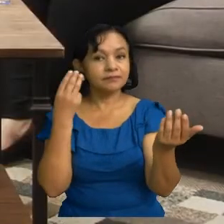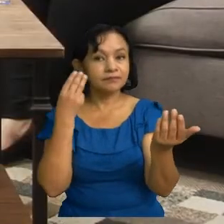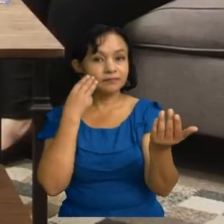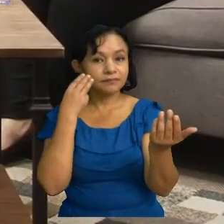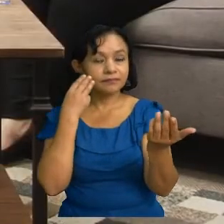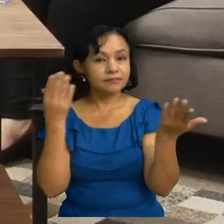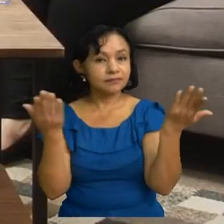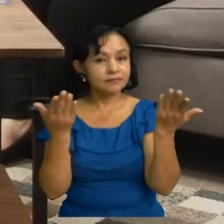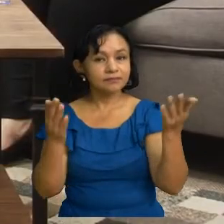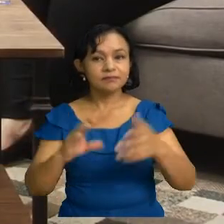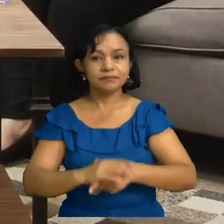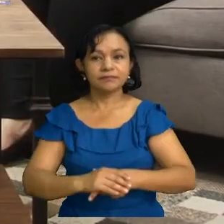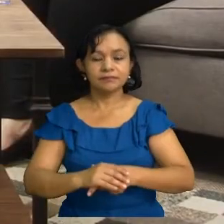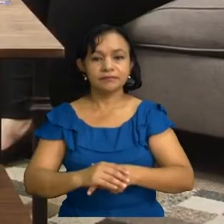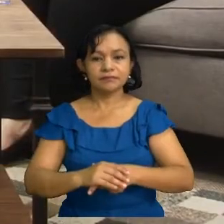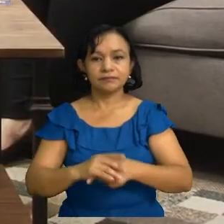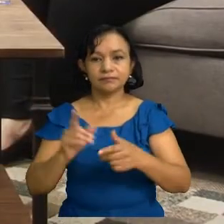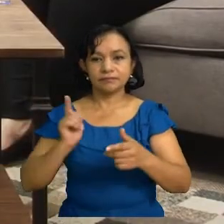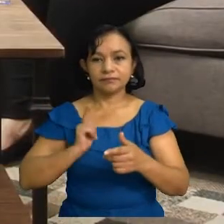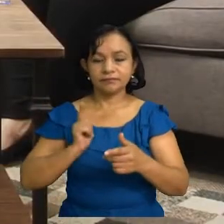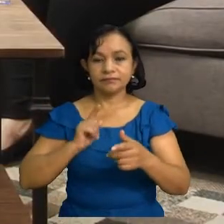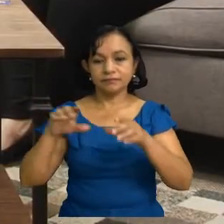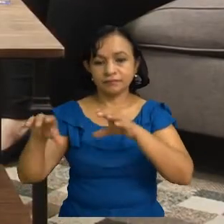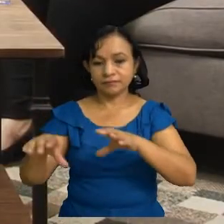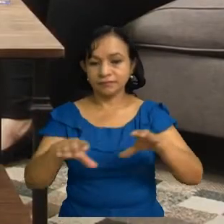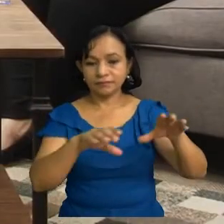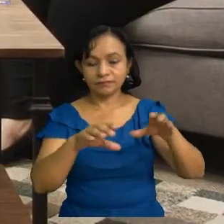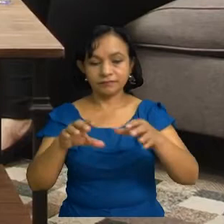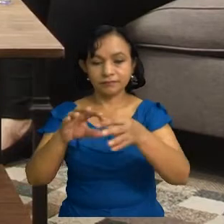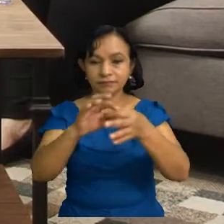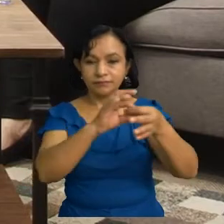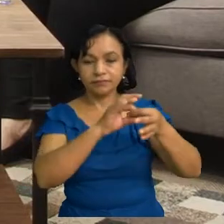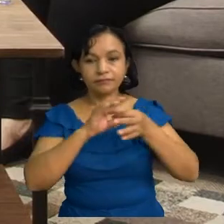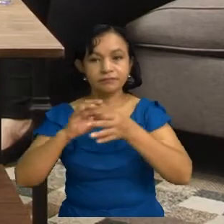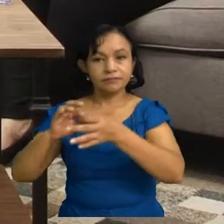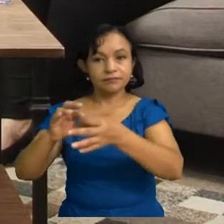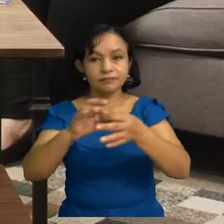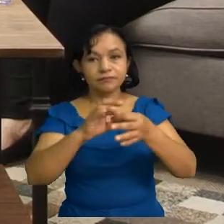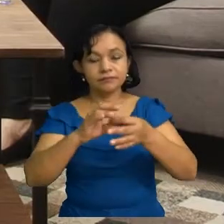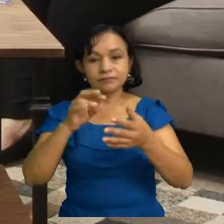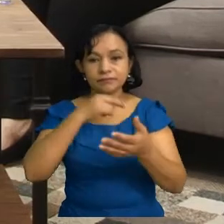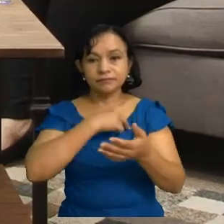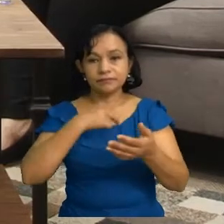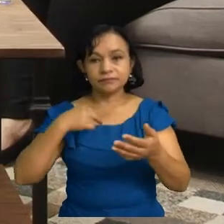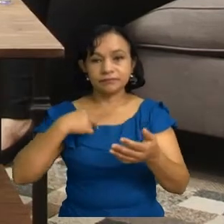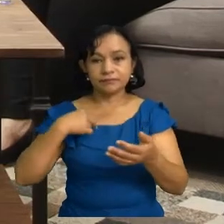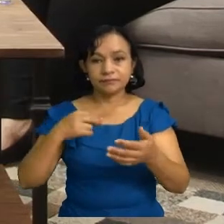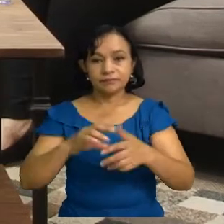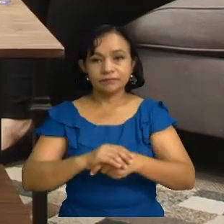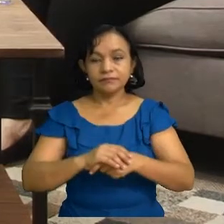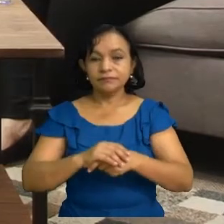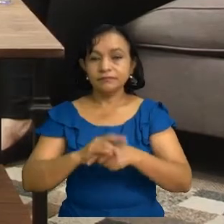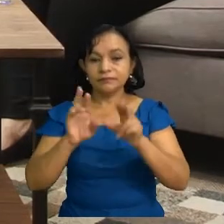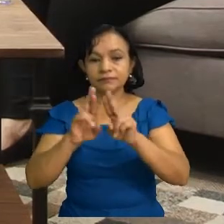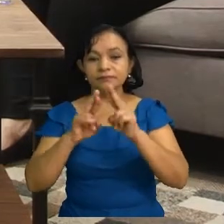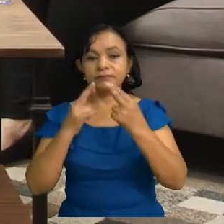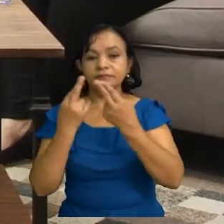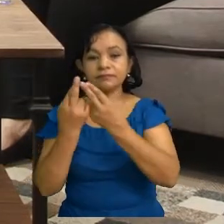nosotros tenemos una estrategia forestería comunitaria estábamos haciendo encuentro